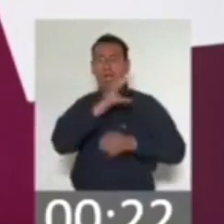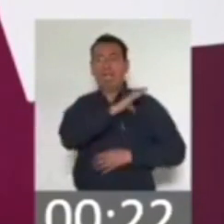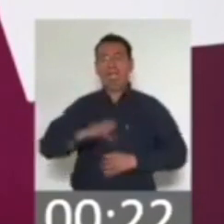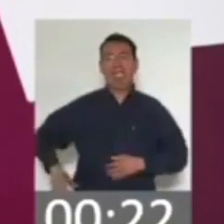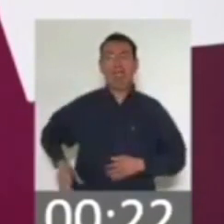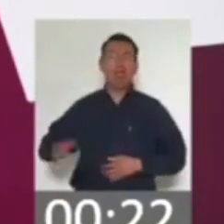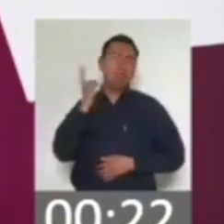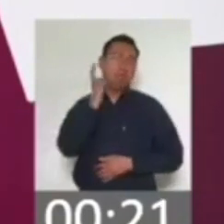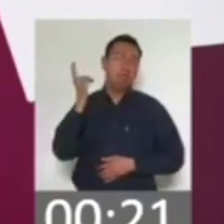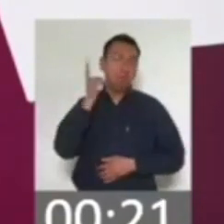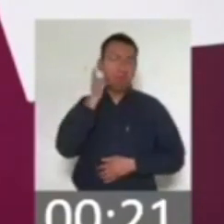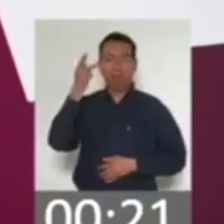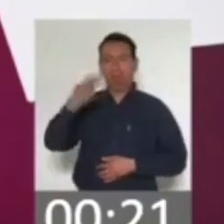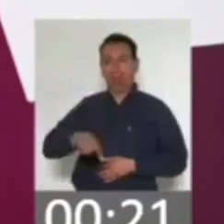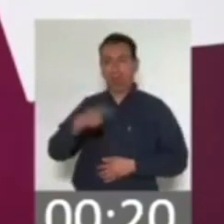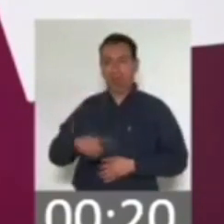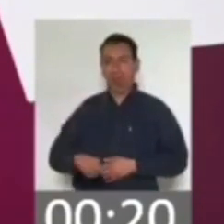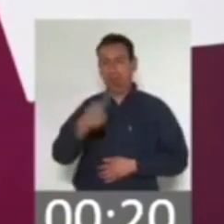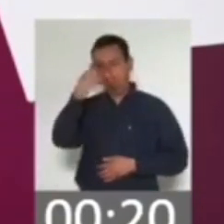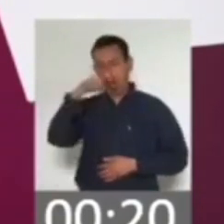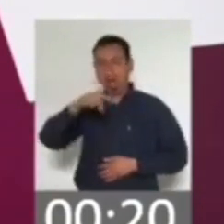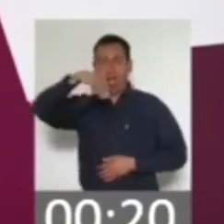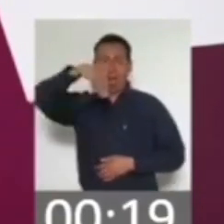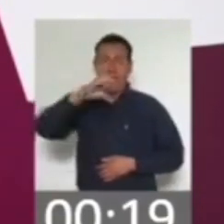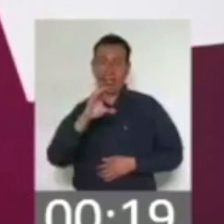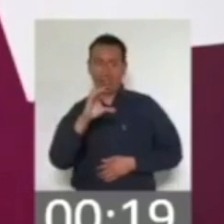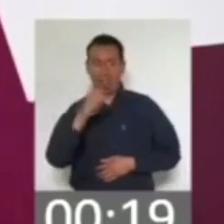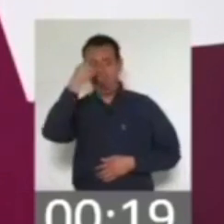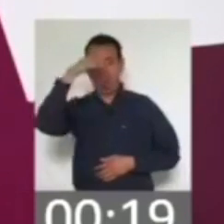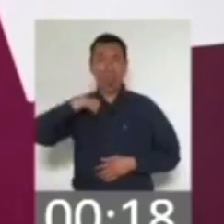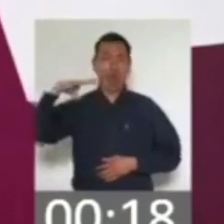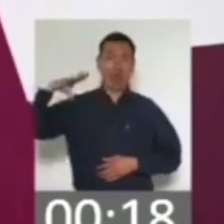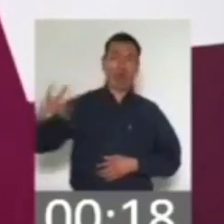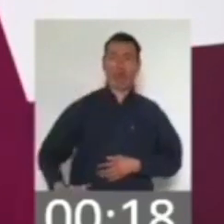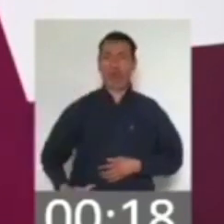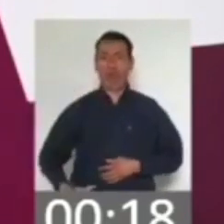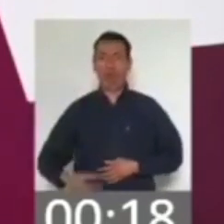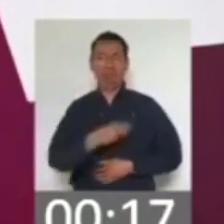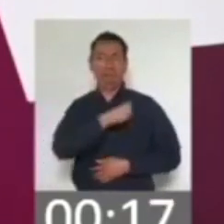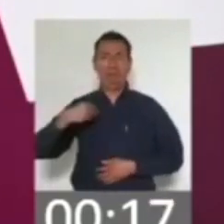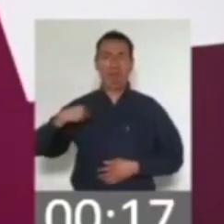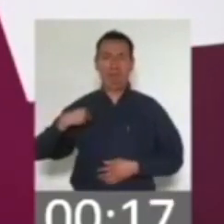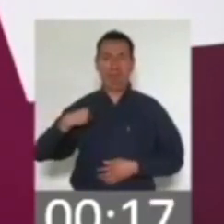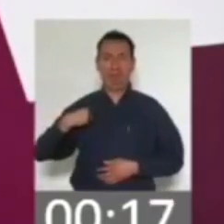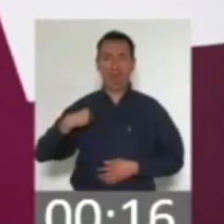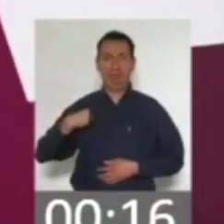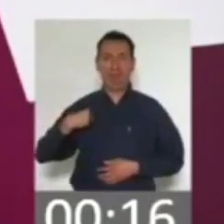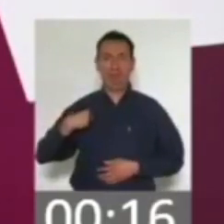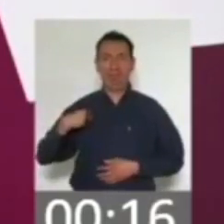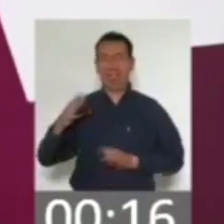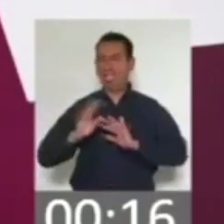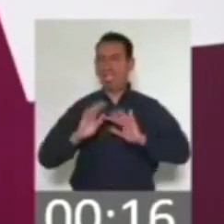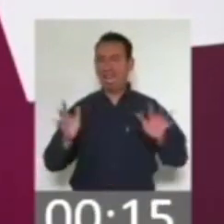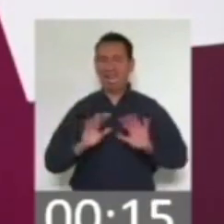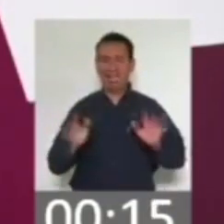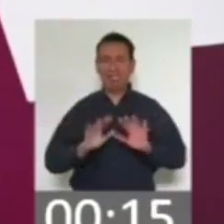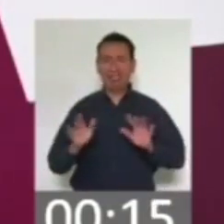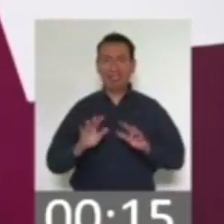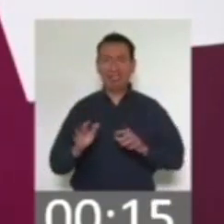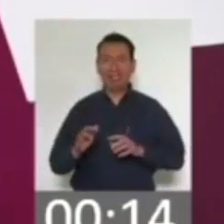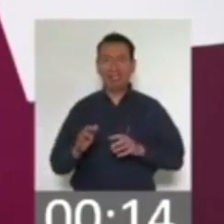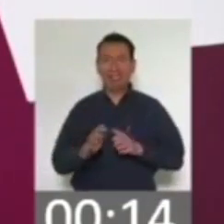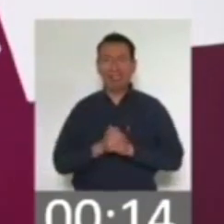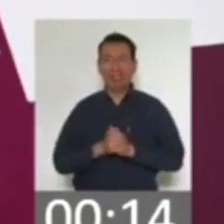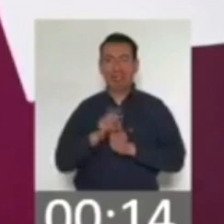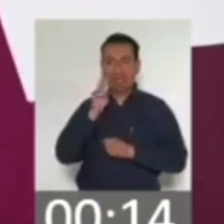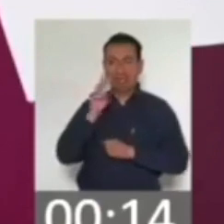diputado local por el Partido del Movimiento Ciudadano. Es un orgullo pertenecer a Ciudadanos Hartos. Es un orgullo pertenecer a